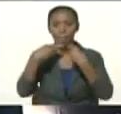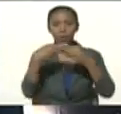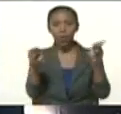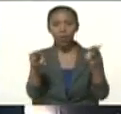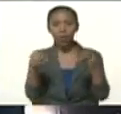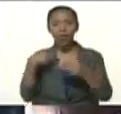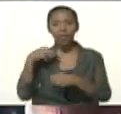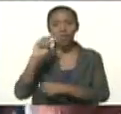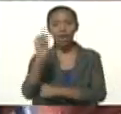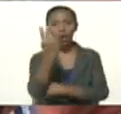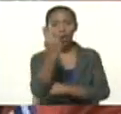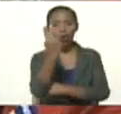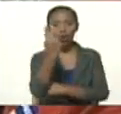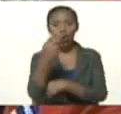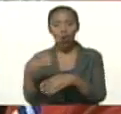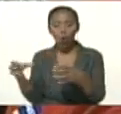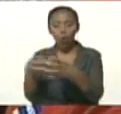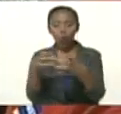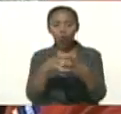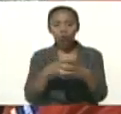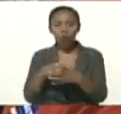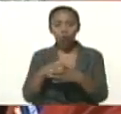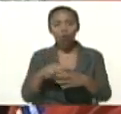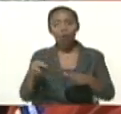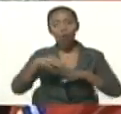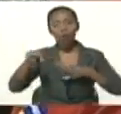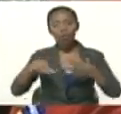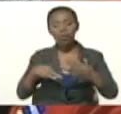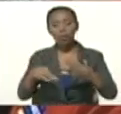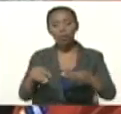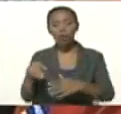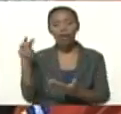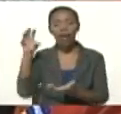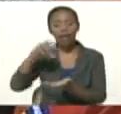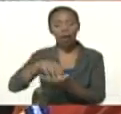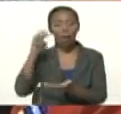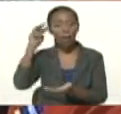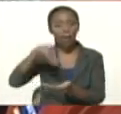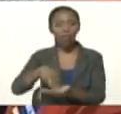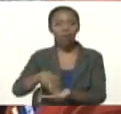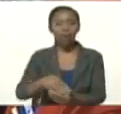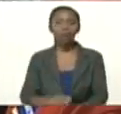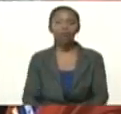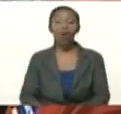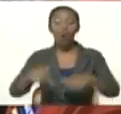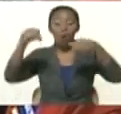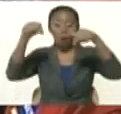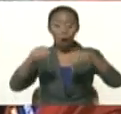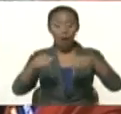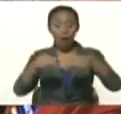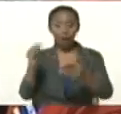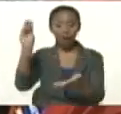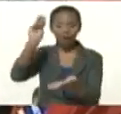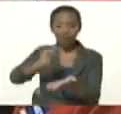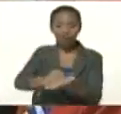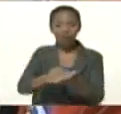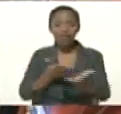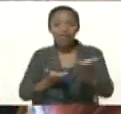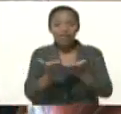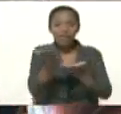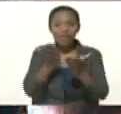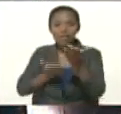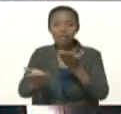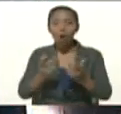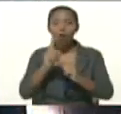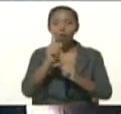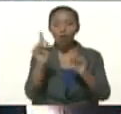del segundo circuito del municipio Baruta, del estado Miranda. Y hoy estamos poniendo en servicio